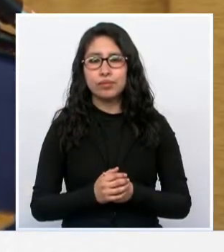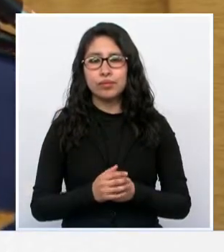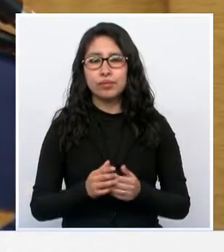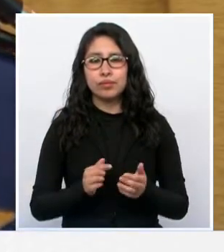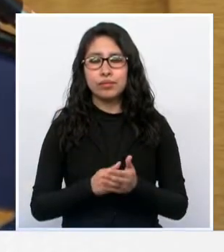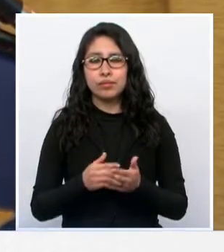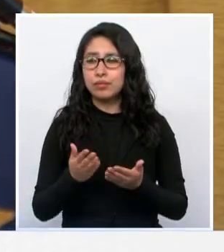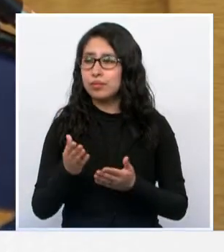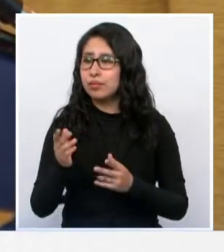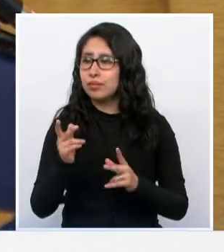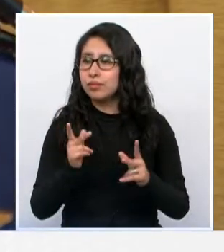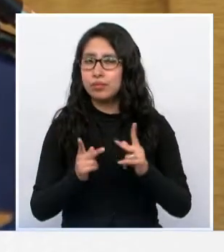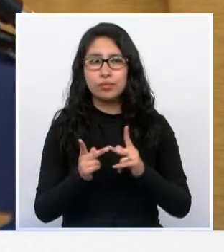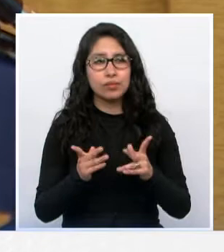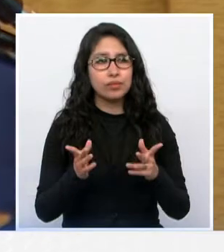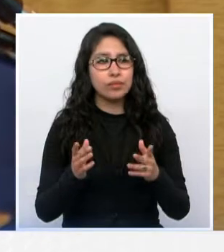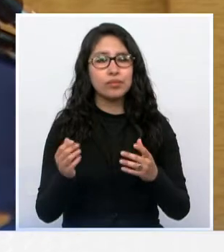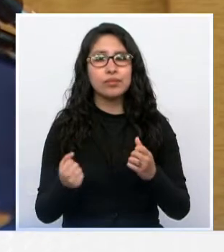civil y de apoyo,